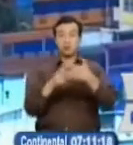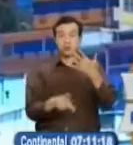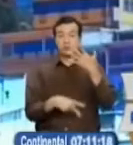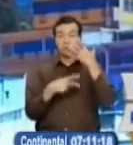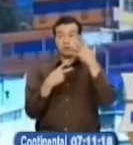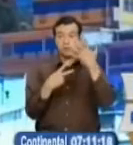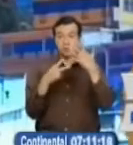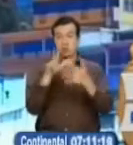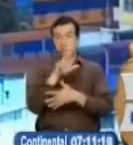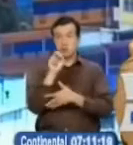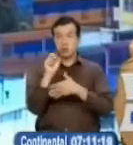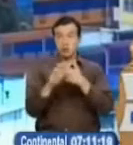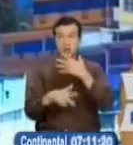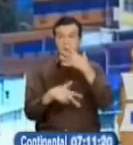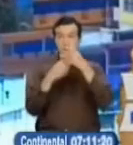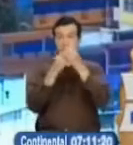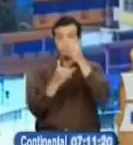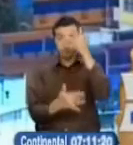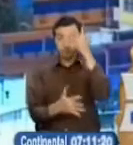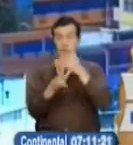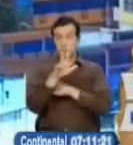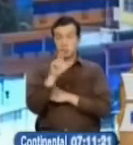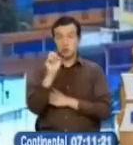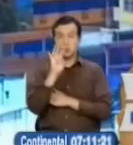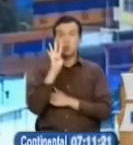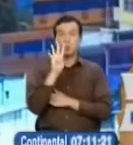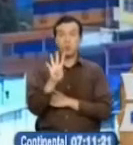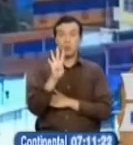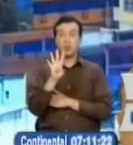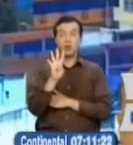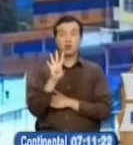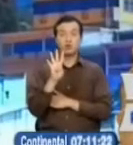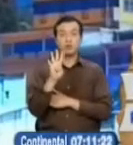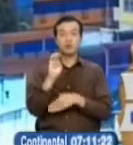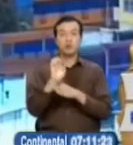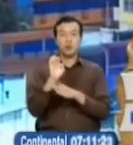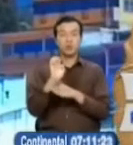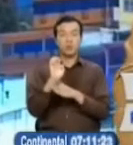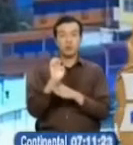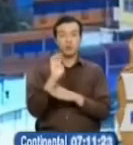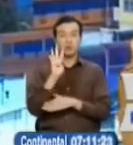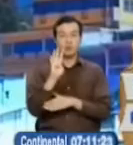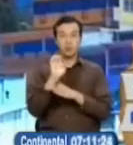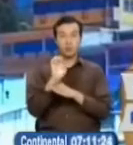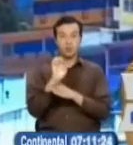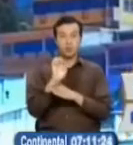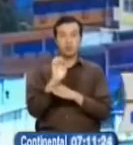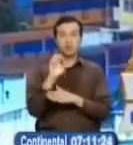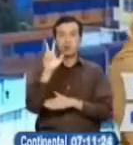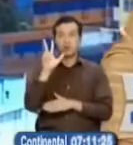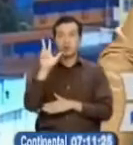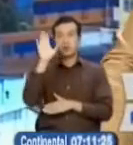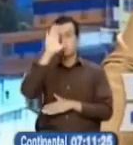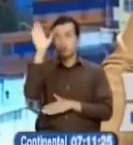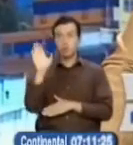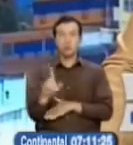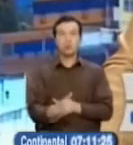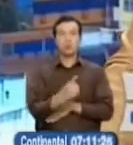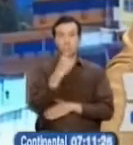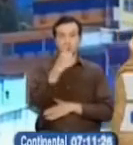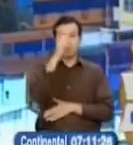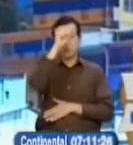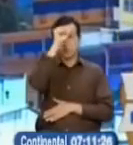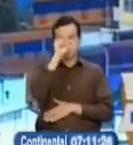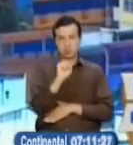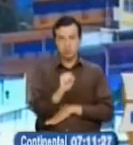de entre los 30 finalistas, 4 son de Ecuador, 3 son de la costa y 1 es de la